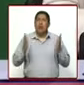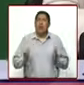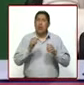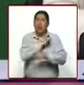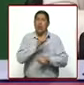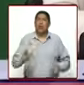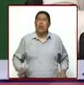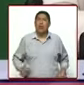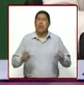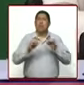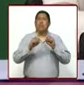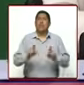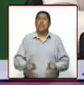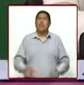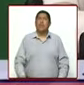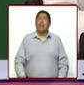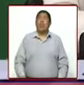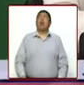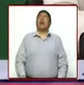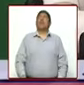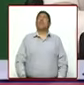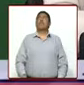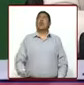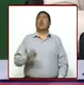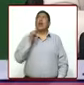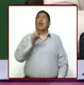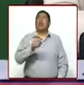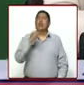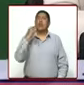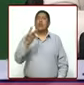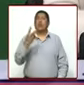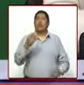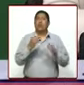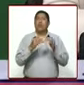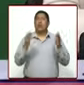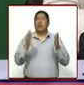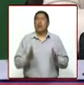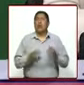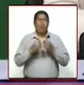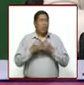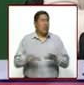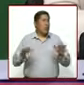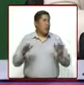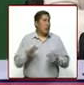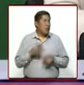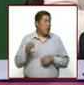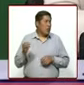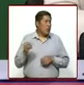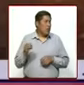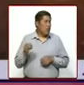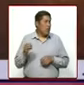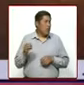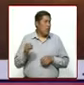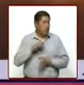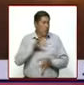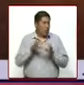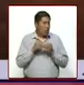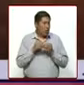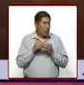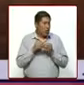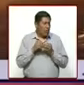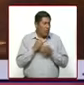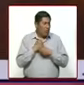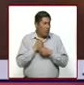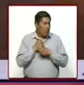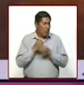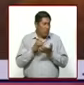alcalde? En Portachuelo hemos perdido dos viviendas, ¿no? Y el total de sus producciones